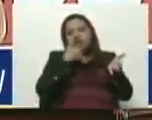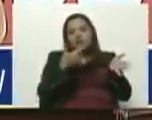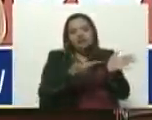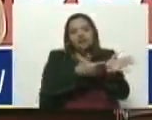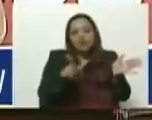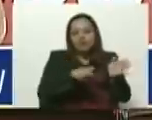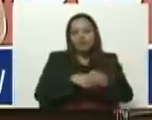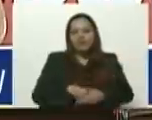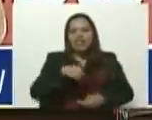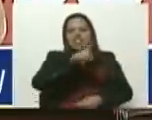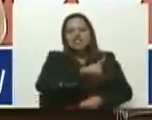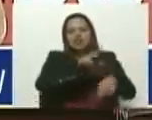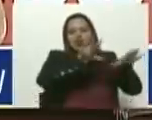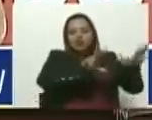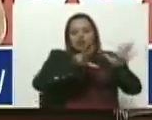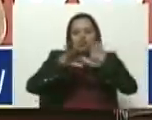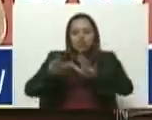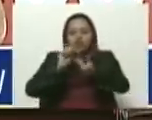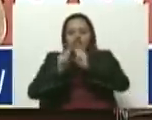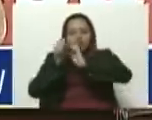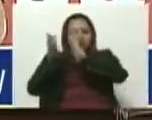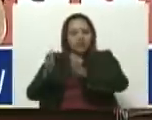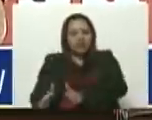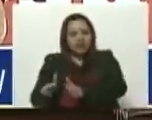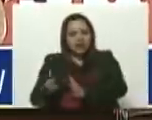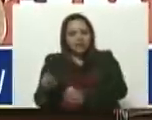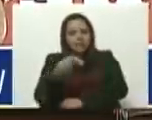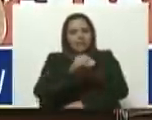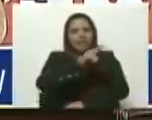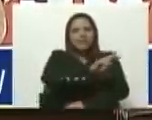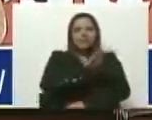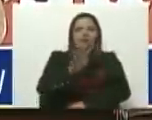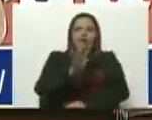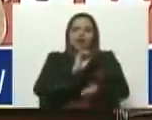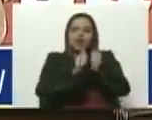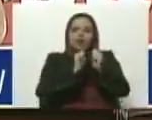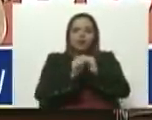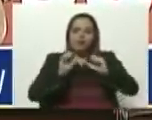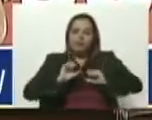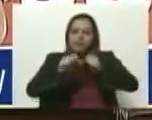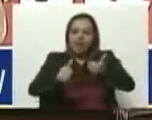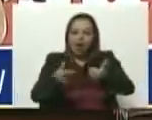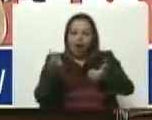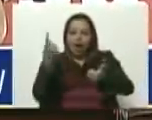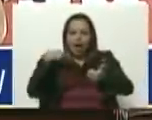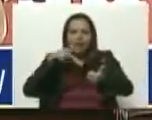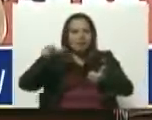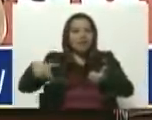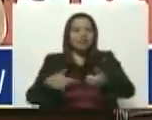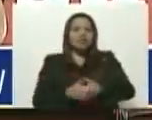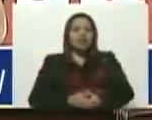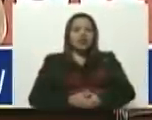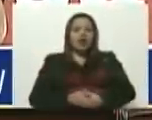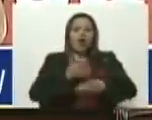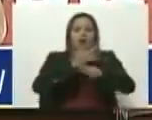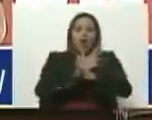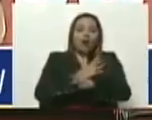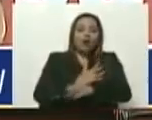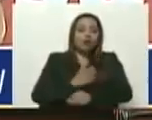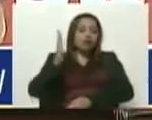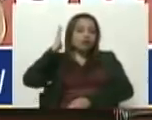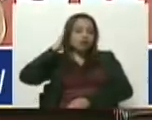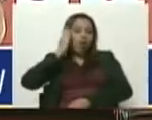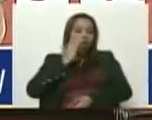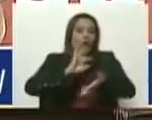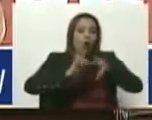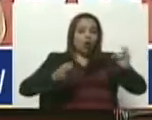188 atletas en 24 deportes y arrancaron ayer los juegos sordolímpicos del 1 al 15 de mayo y tenemos